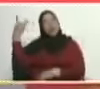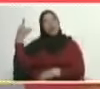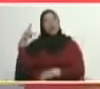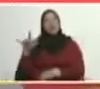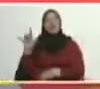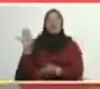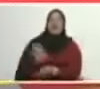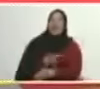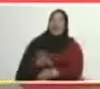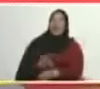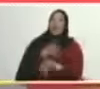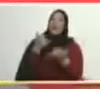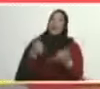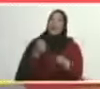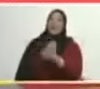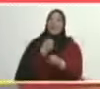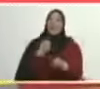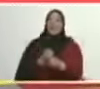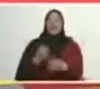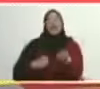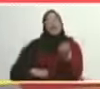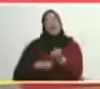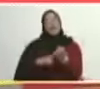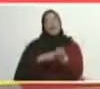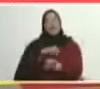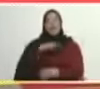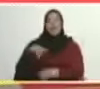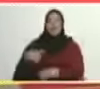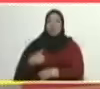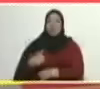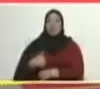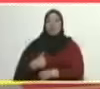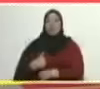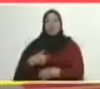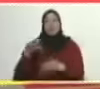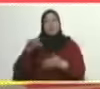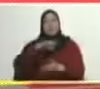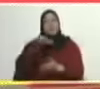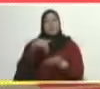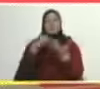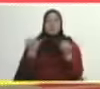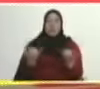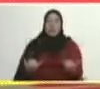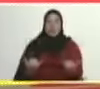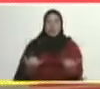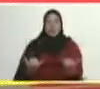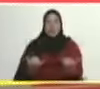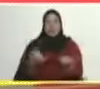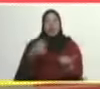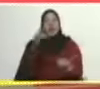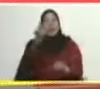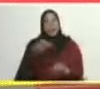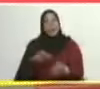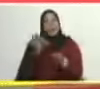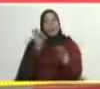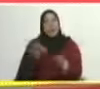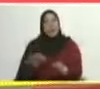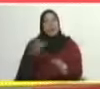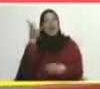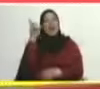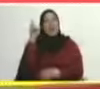en tan corto tiempo a favor de nuestras naciones. Fidel, tan preciso y justo en las